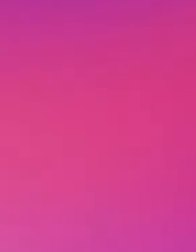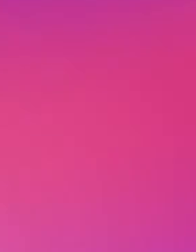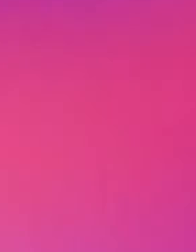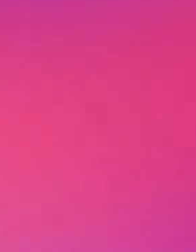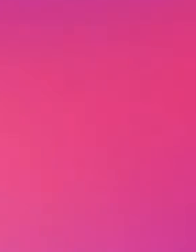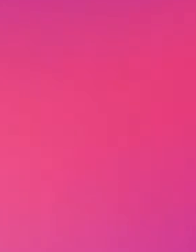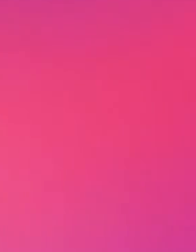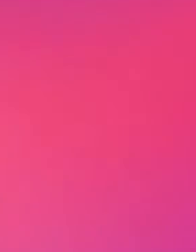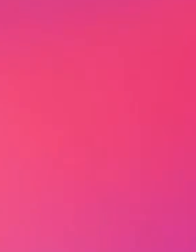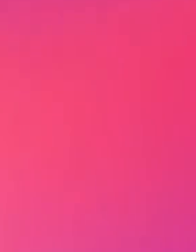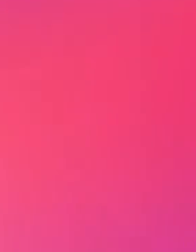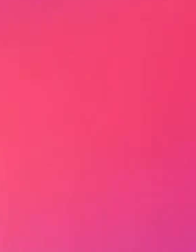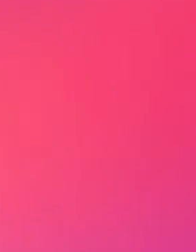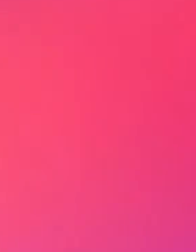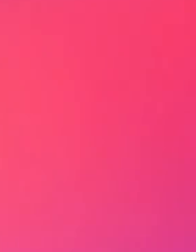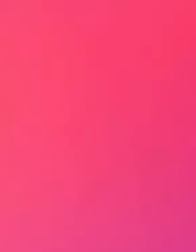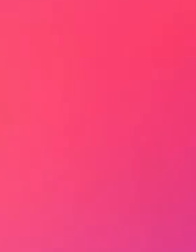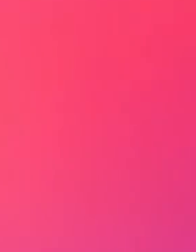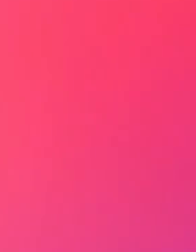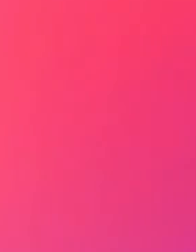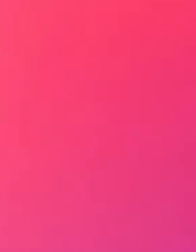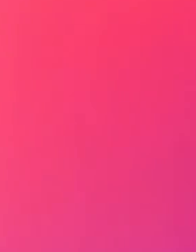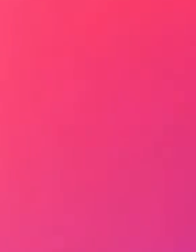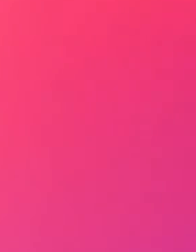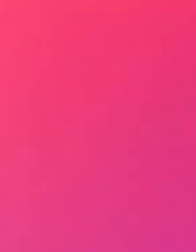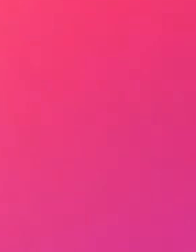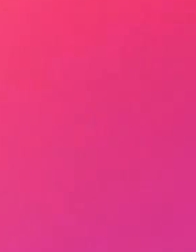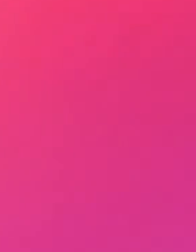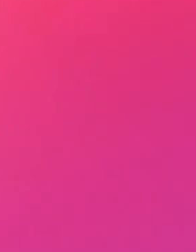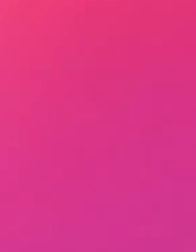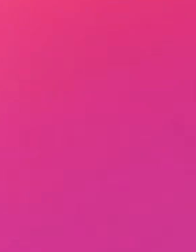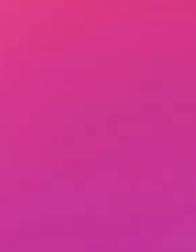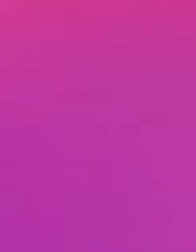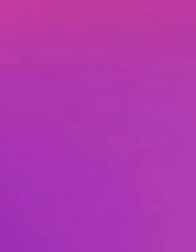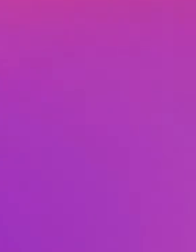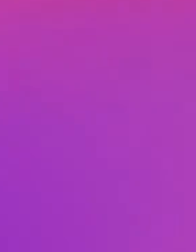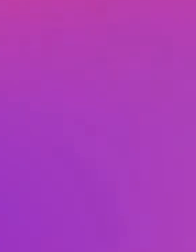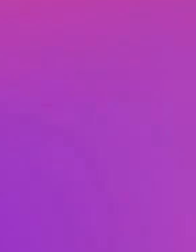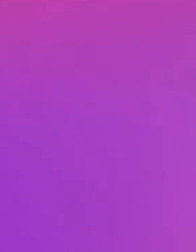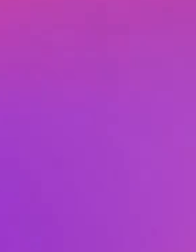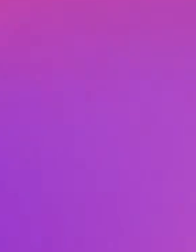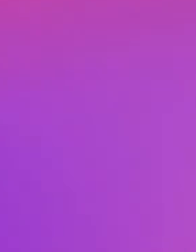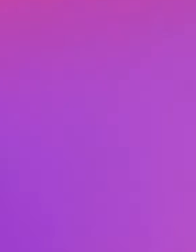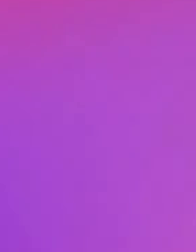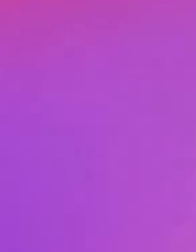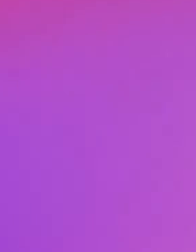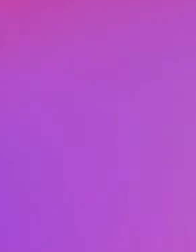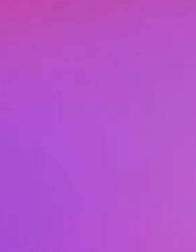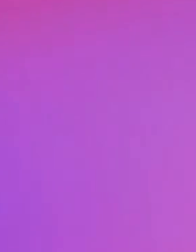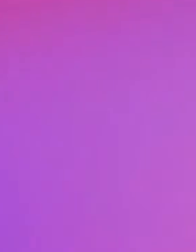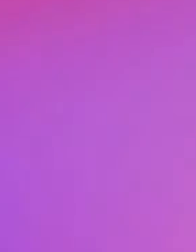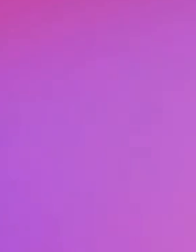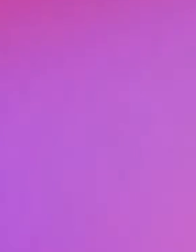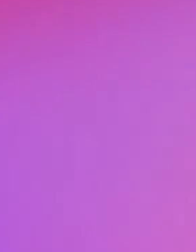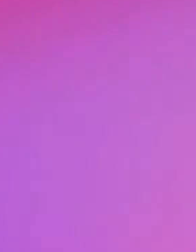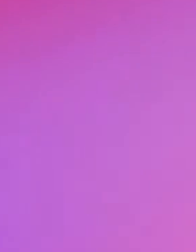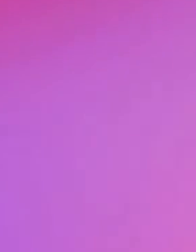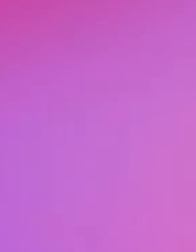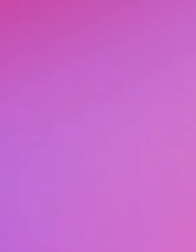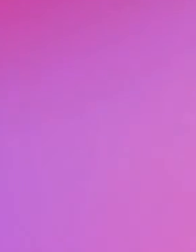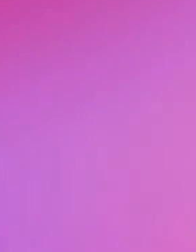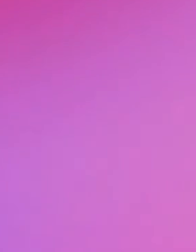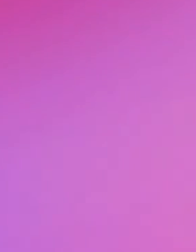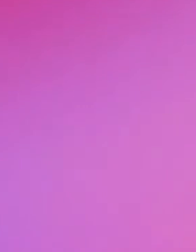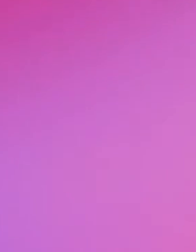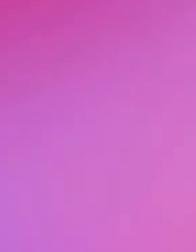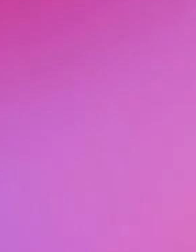es el 55 36 01 71 23. Si requieres consultar los